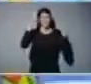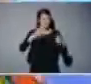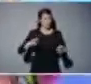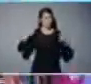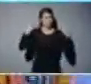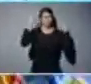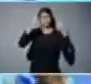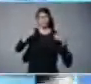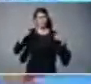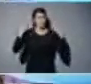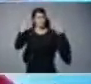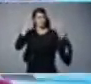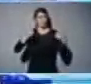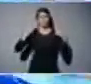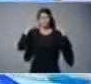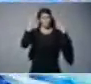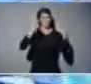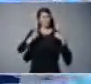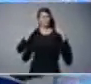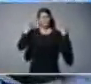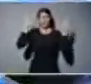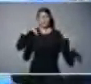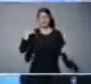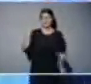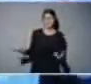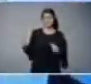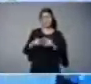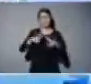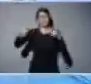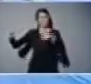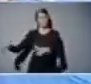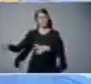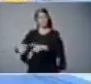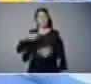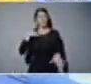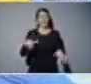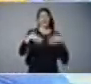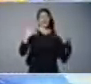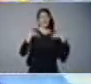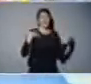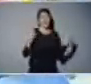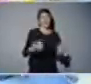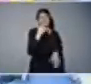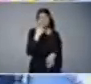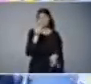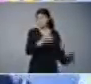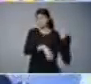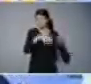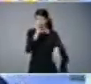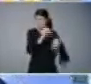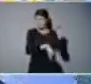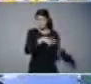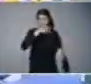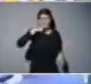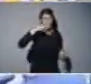de empeño, con el sal yo la acompañaré. Sorbete de alegría será la bebida y con el postre